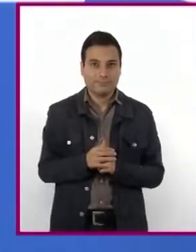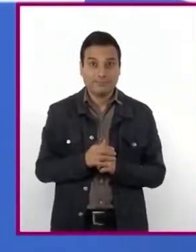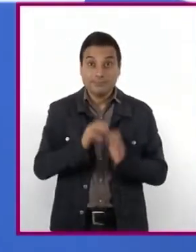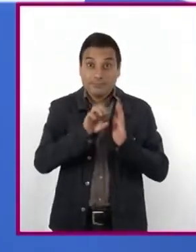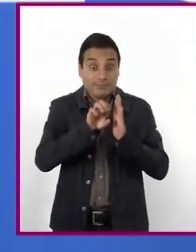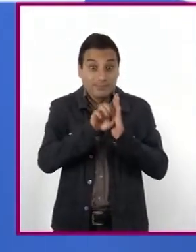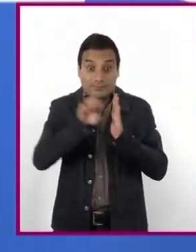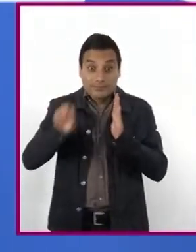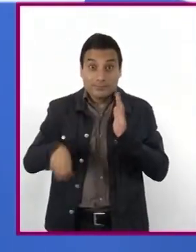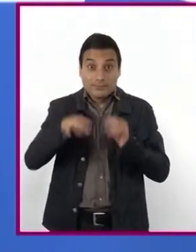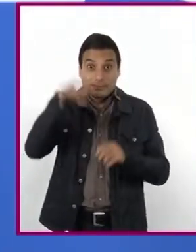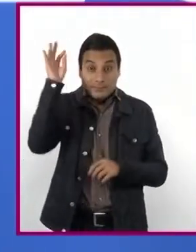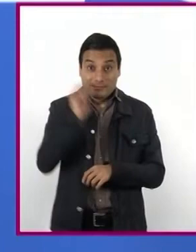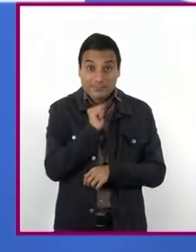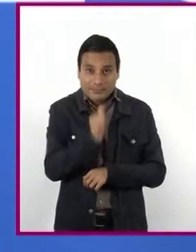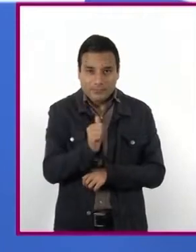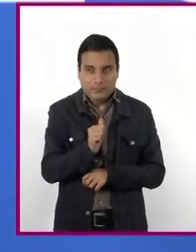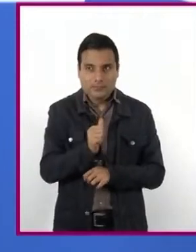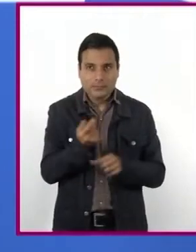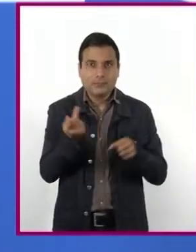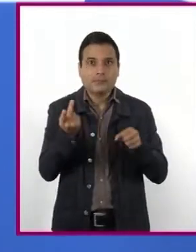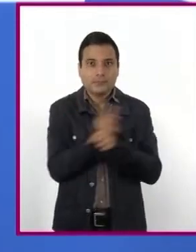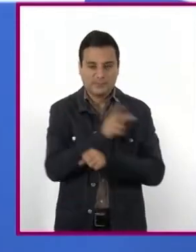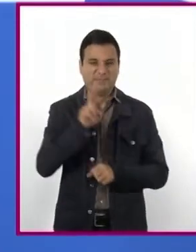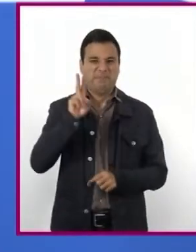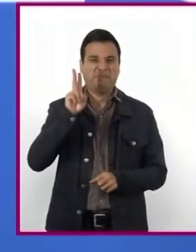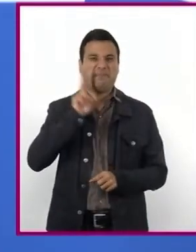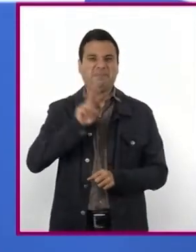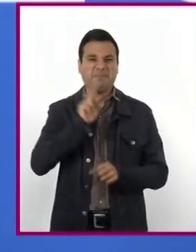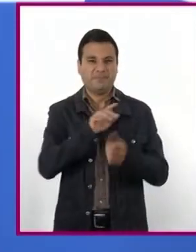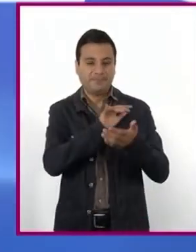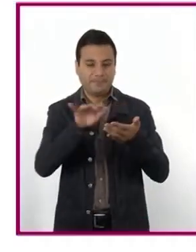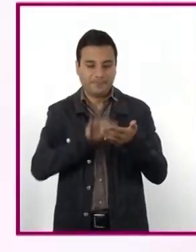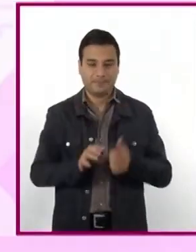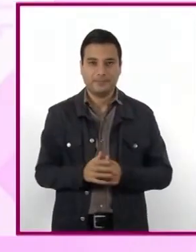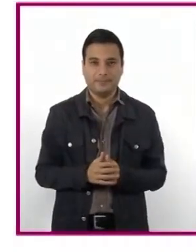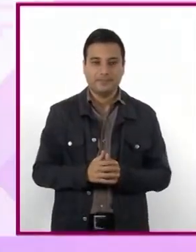¿cómo va a terminar el cuento? Bueno, vamos a averiguarlo.